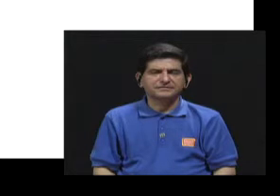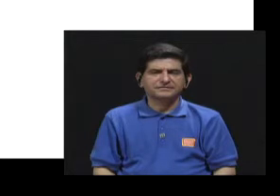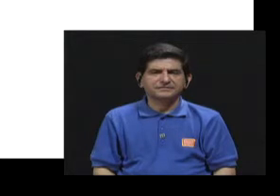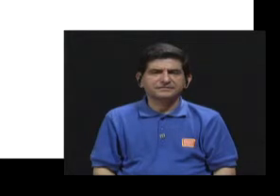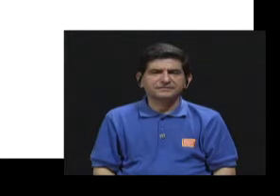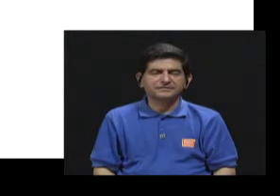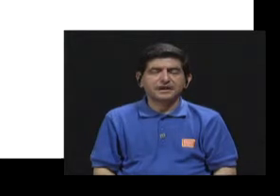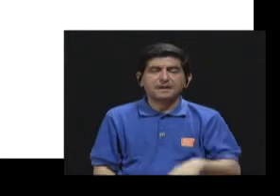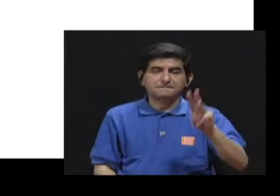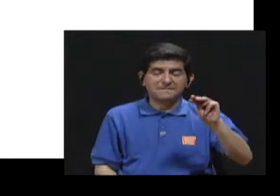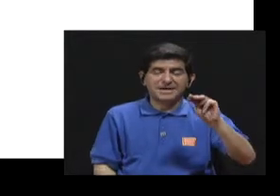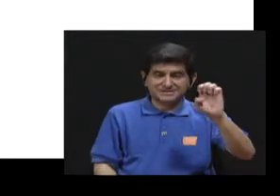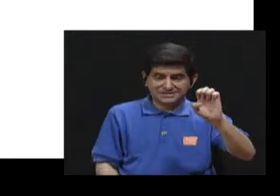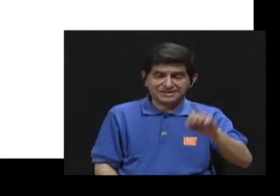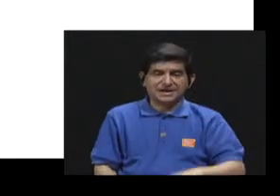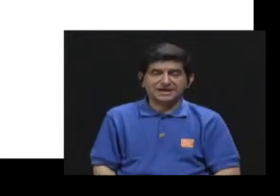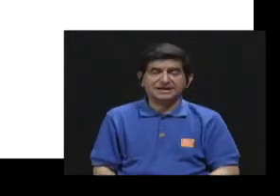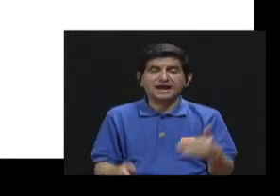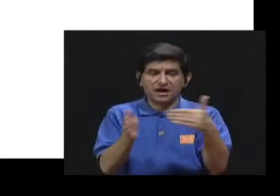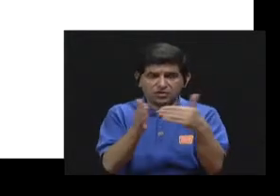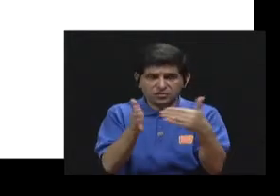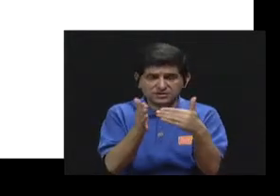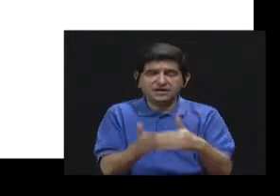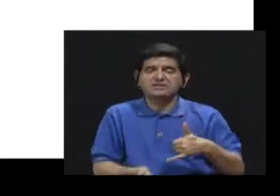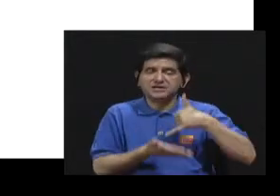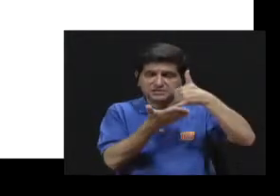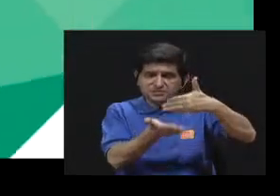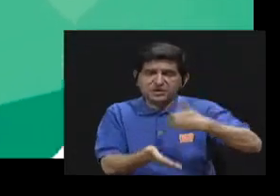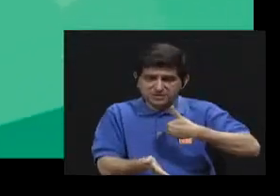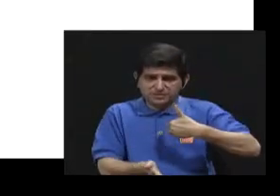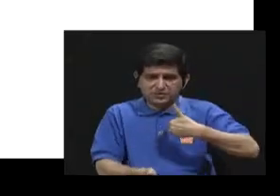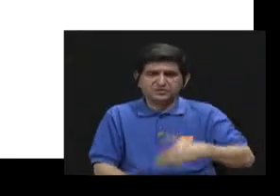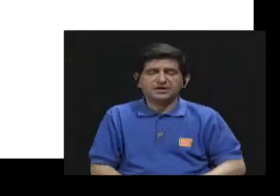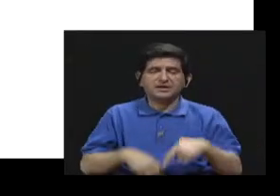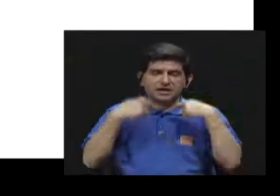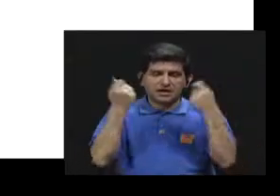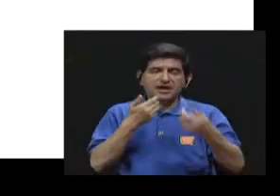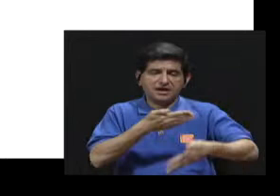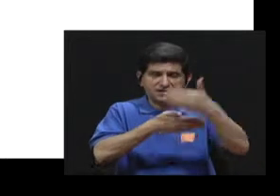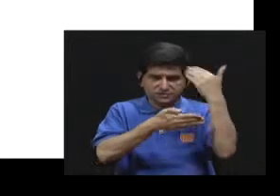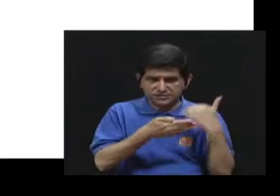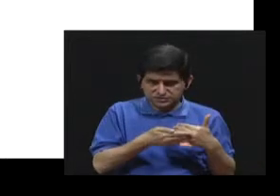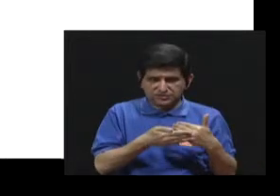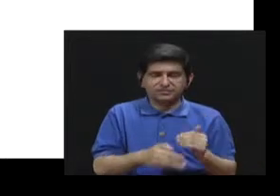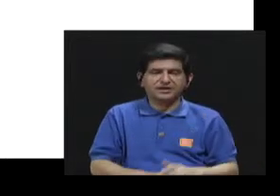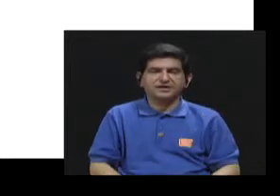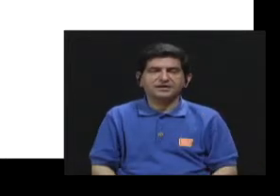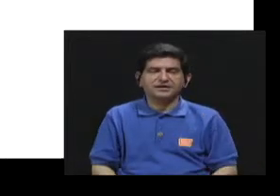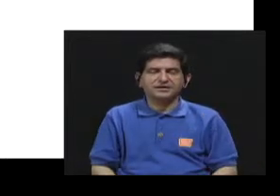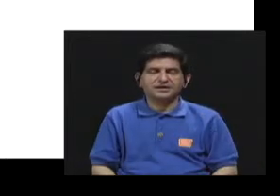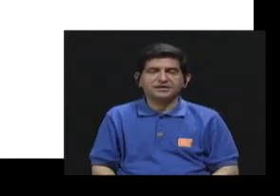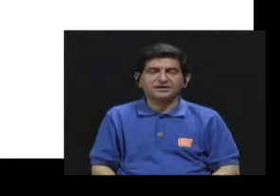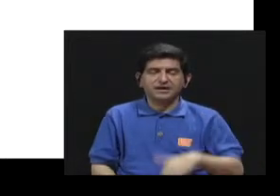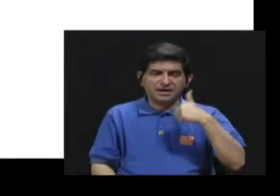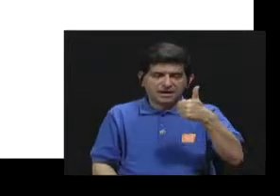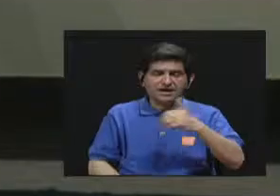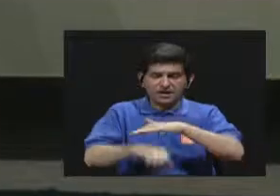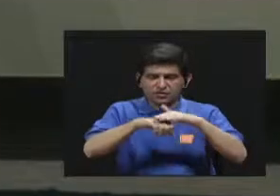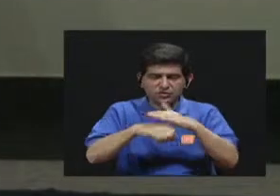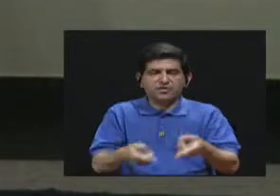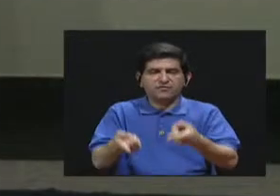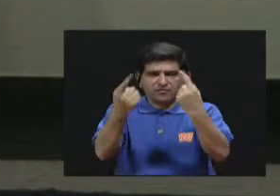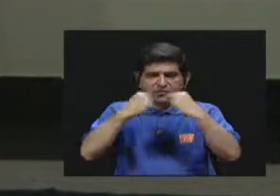Marcela Esquivel repite como premiada, uh-huh, también en el festival anterior. Sí. Ganadores y ganadoras, por favor, pasen al